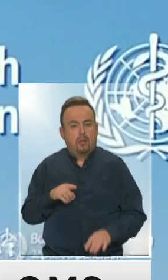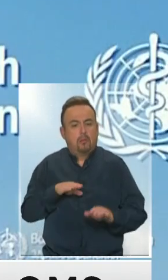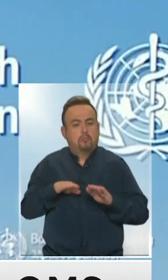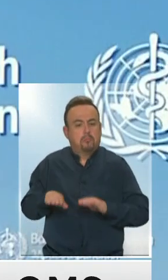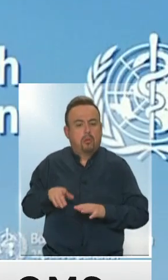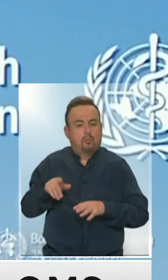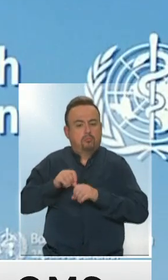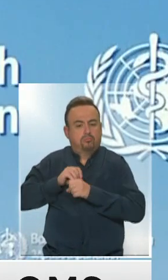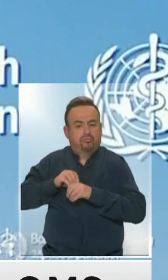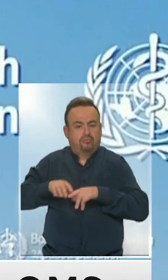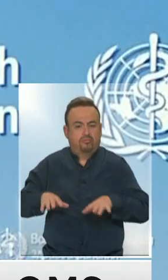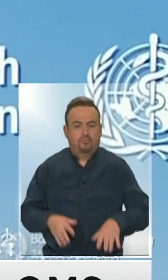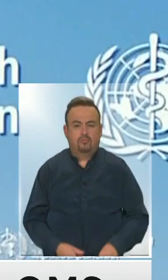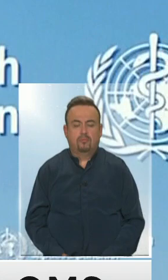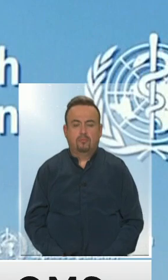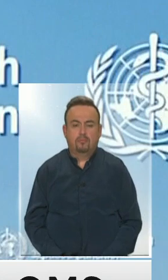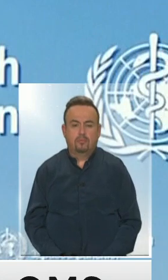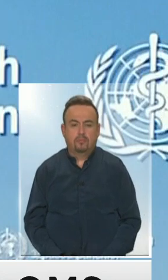de coronavirus